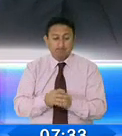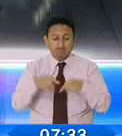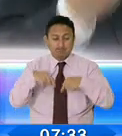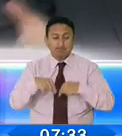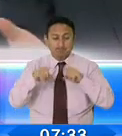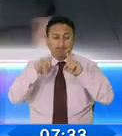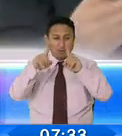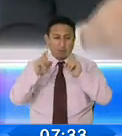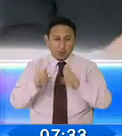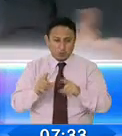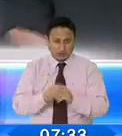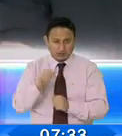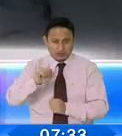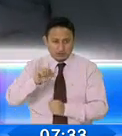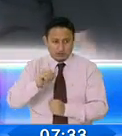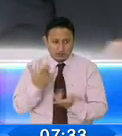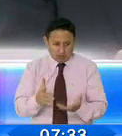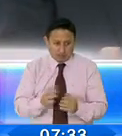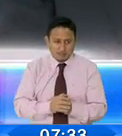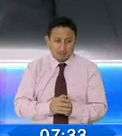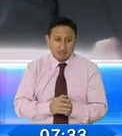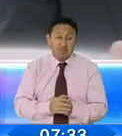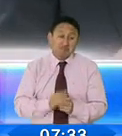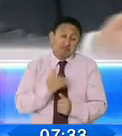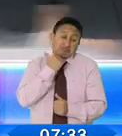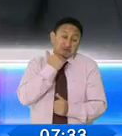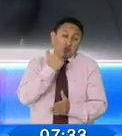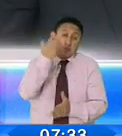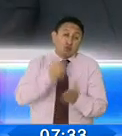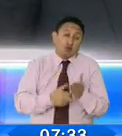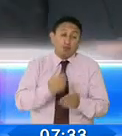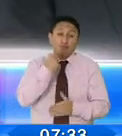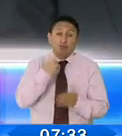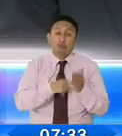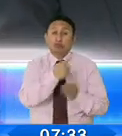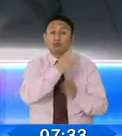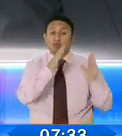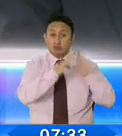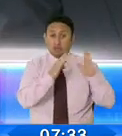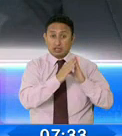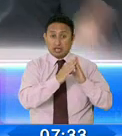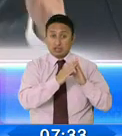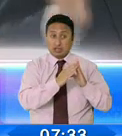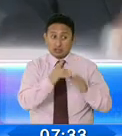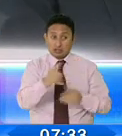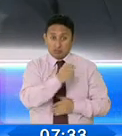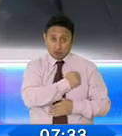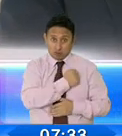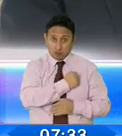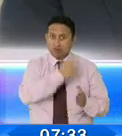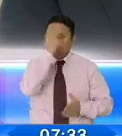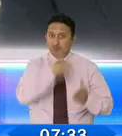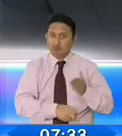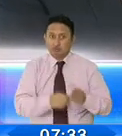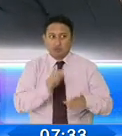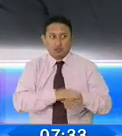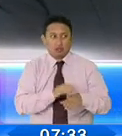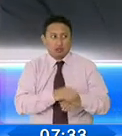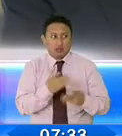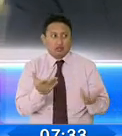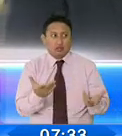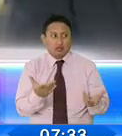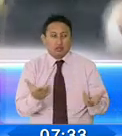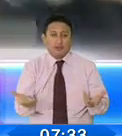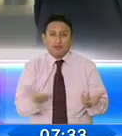que si habrá o se está implementando alguna multa que se pueda hacer al dueño del predio. Por último, al dueño del predio, no sé, por encontrarse por